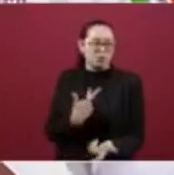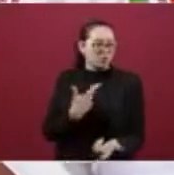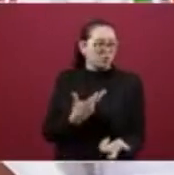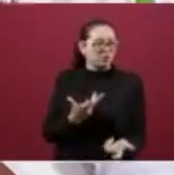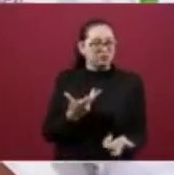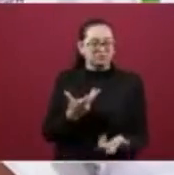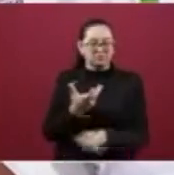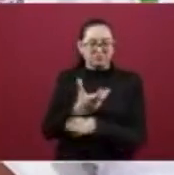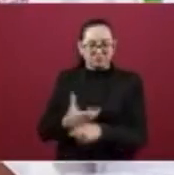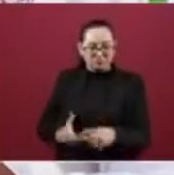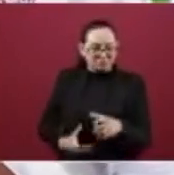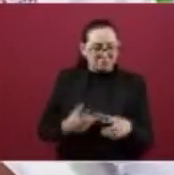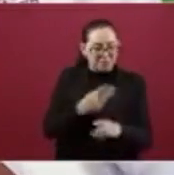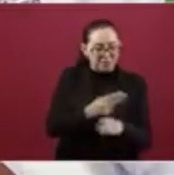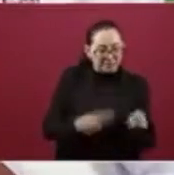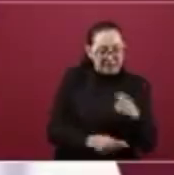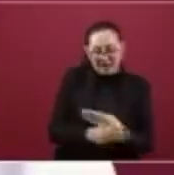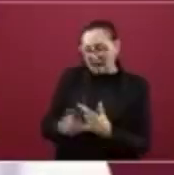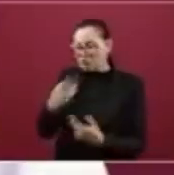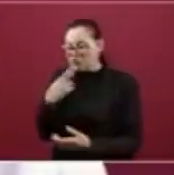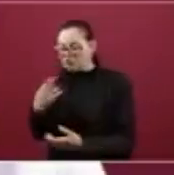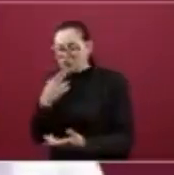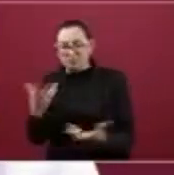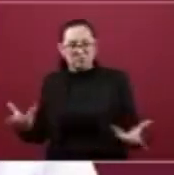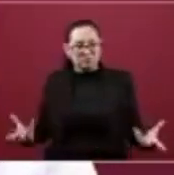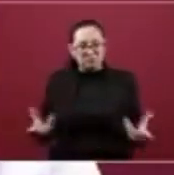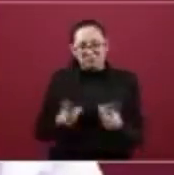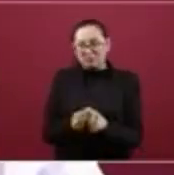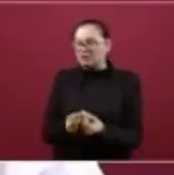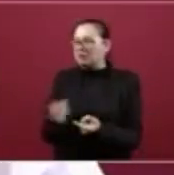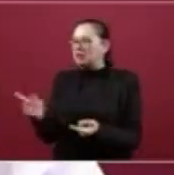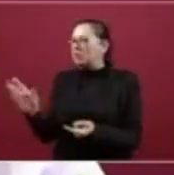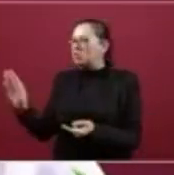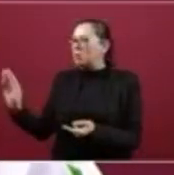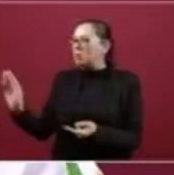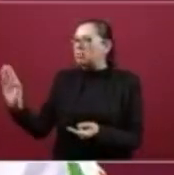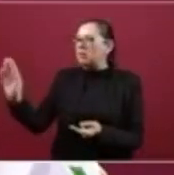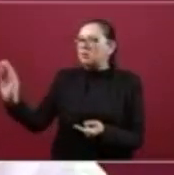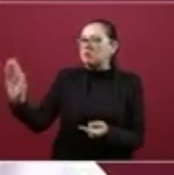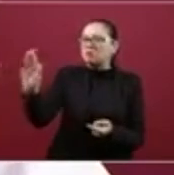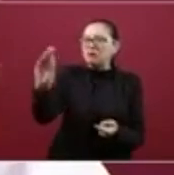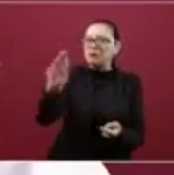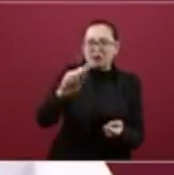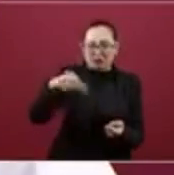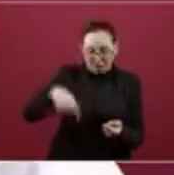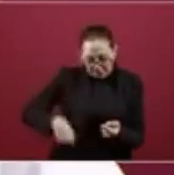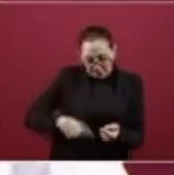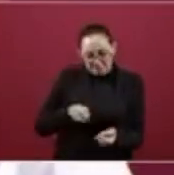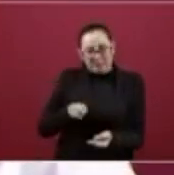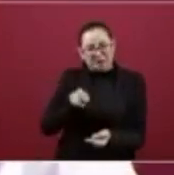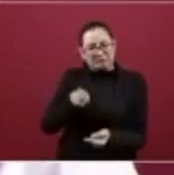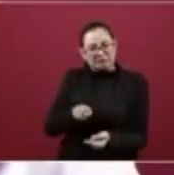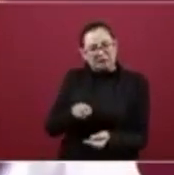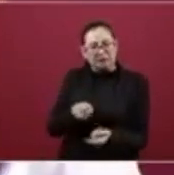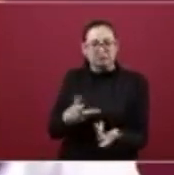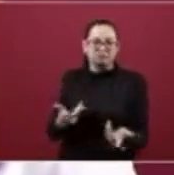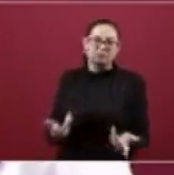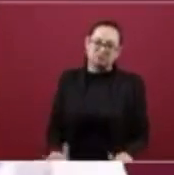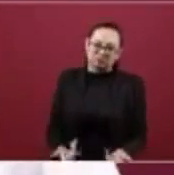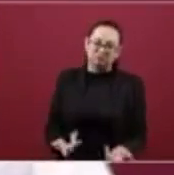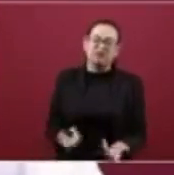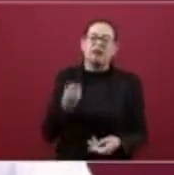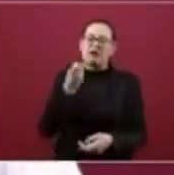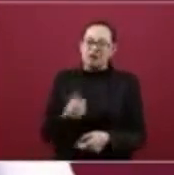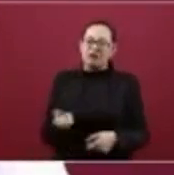consumo-producción. Ante estos datos, bueno, pues hoy se inicia el proceso de la licitación del